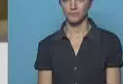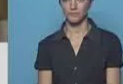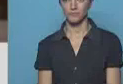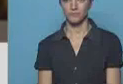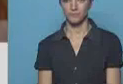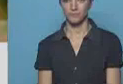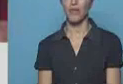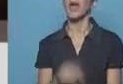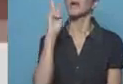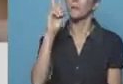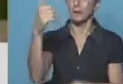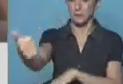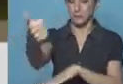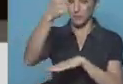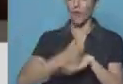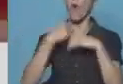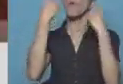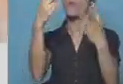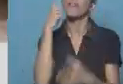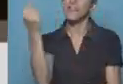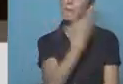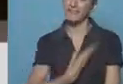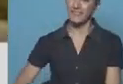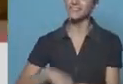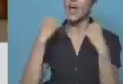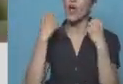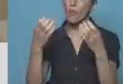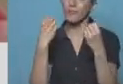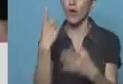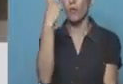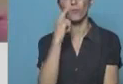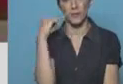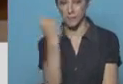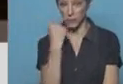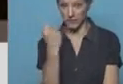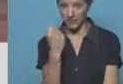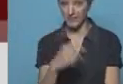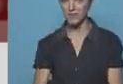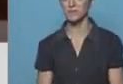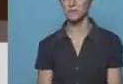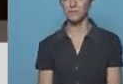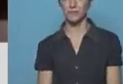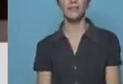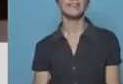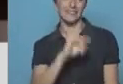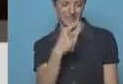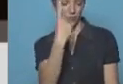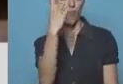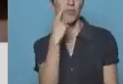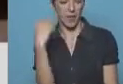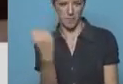Ahí se acerca la presidenta. Muy buenos días, presidenta, ¿cómo le va? Un día inolvidable para Argentina. Un día, sí, un día muy